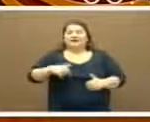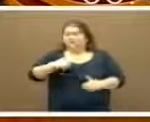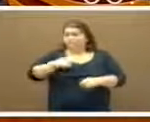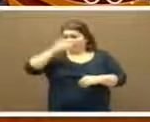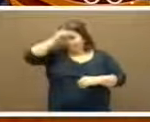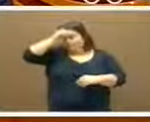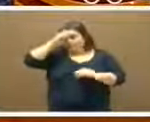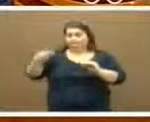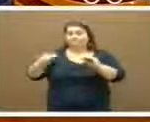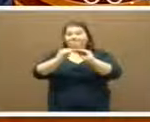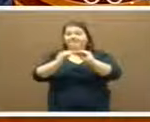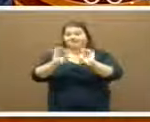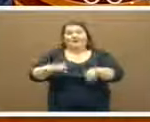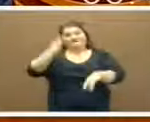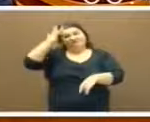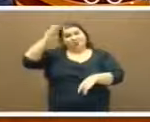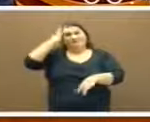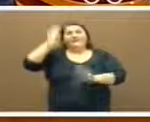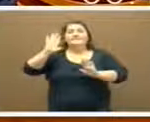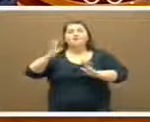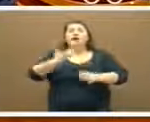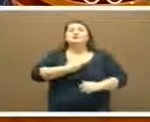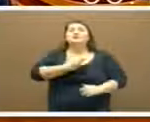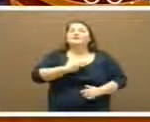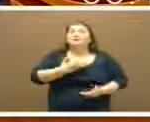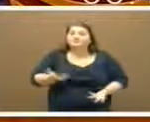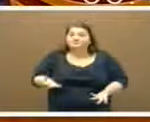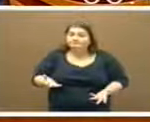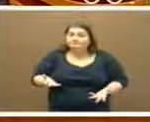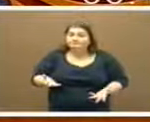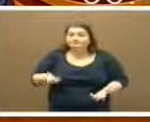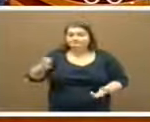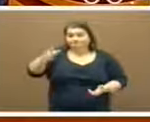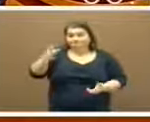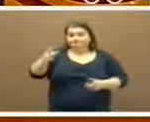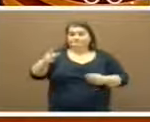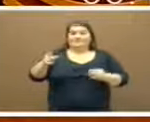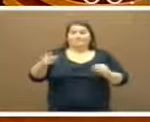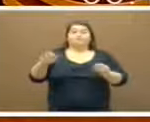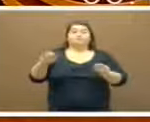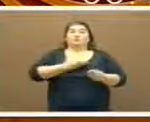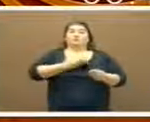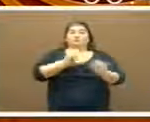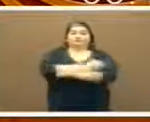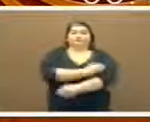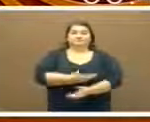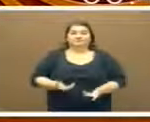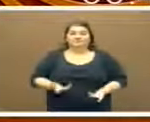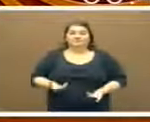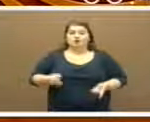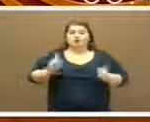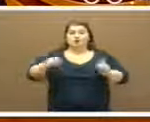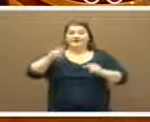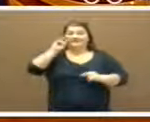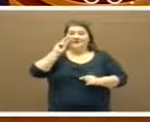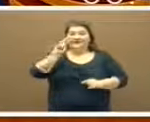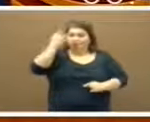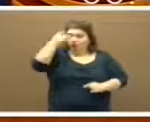usted quizás esa filosofía, pero ¿y los ayuntamientos? No, usted no comparte nada de los ayuntamientos, nada más ha fijado usted en los